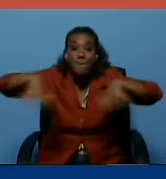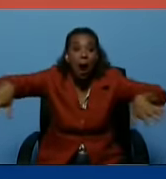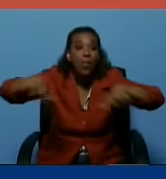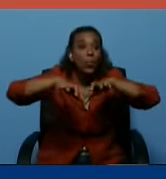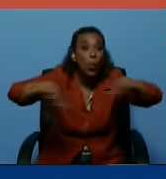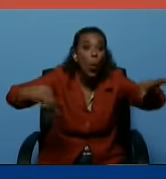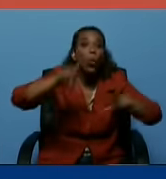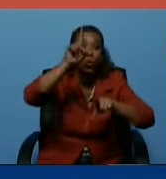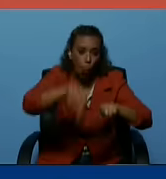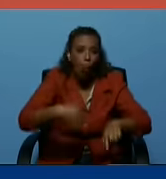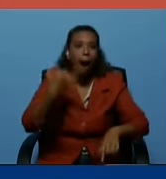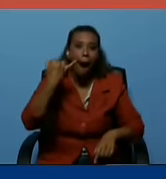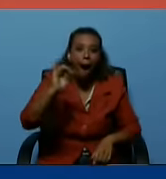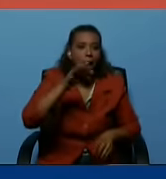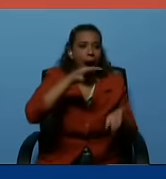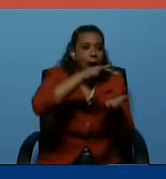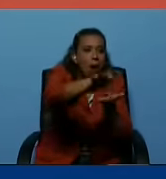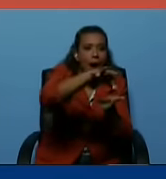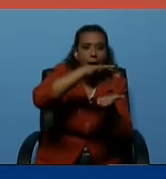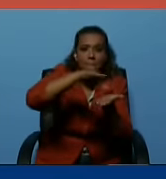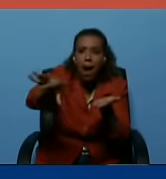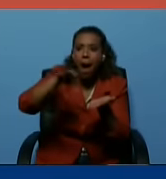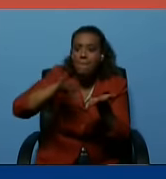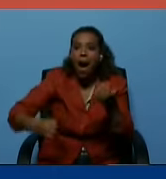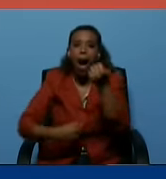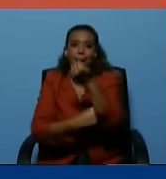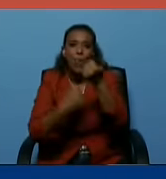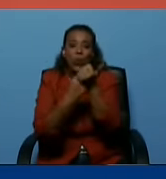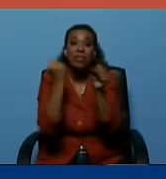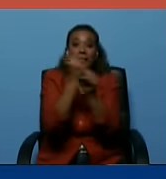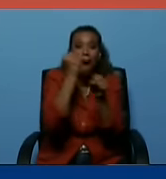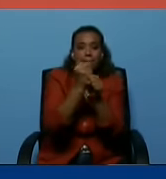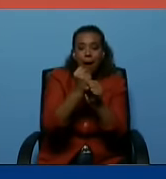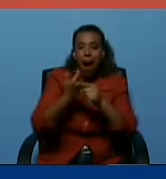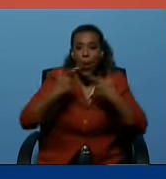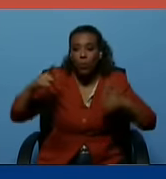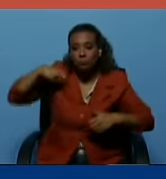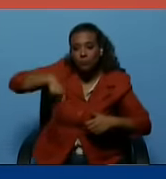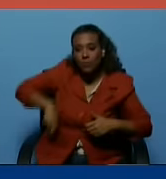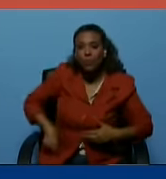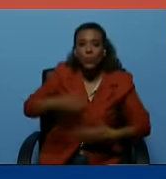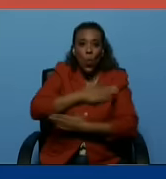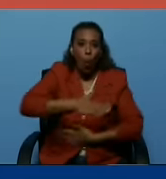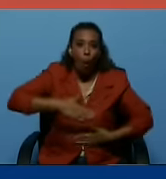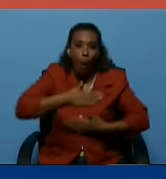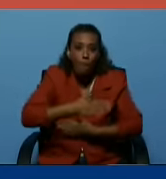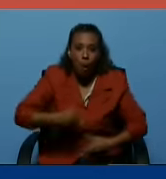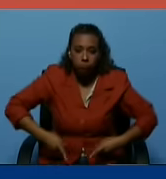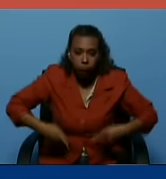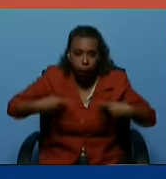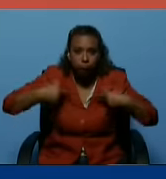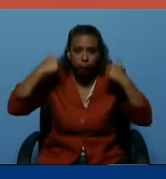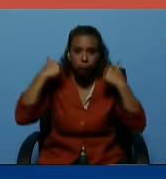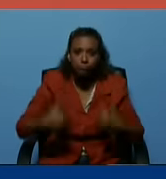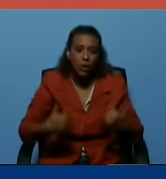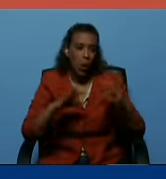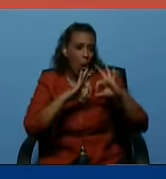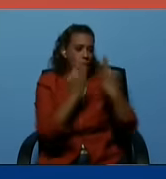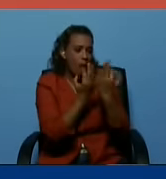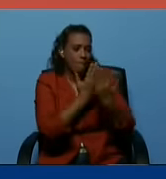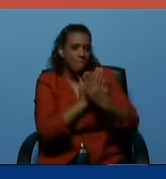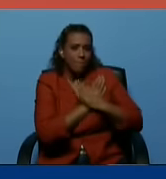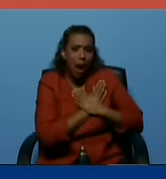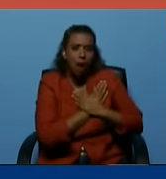que todo el mundo tenga un medio de sustento, de trabajo y de generación de su propia vida, de su propia riqueza.